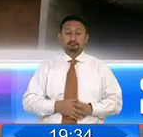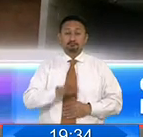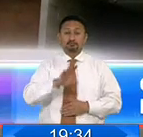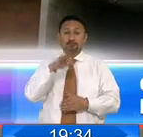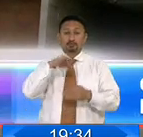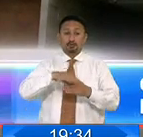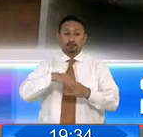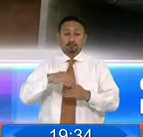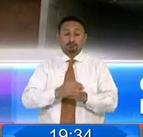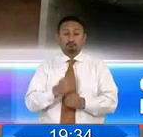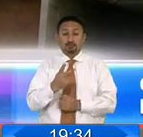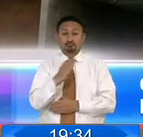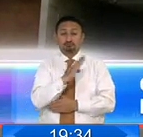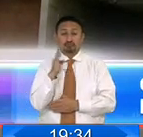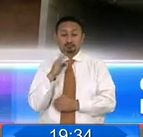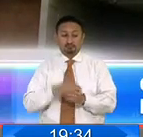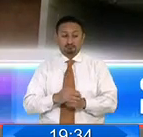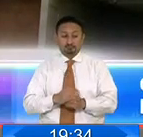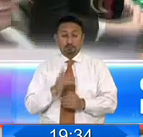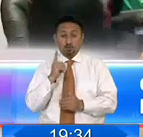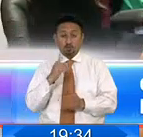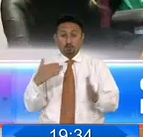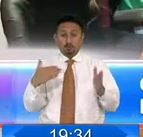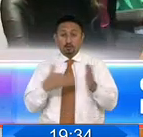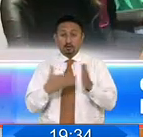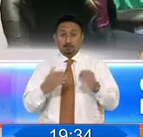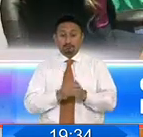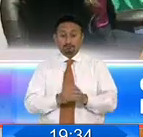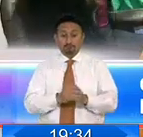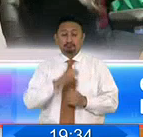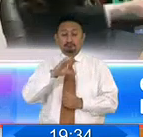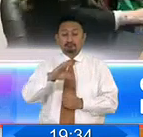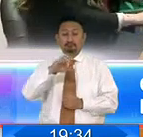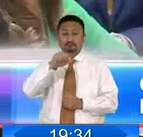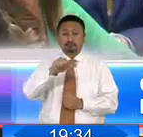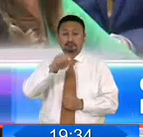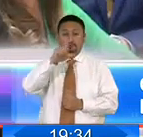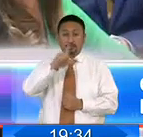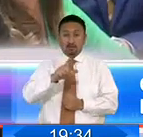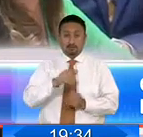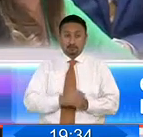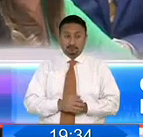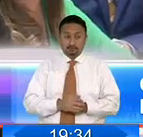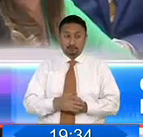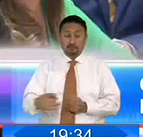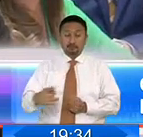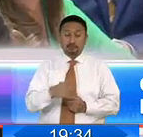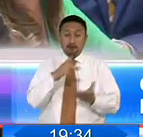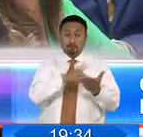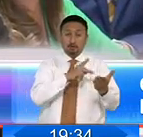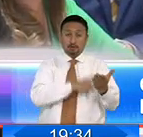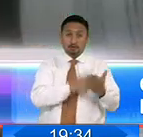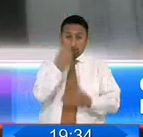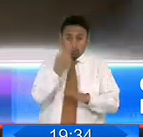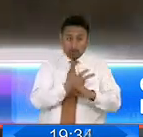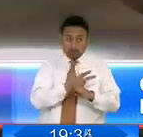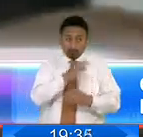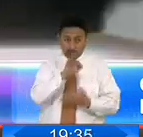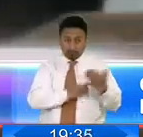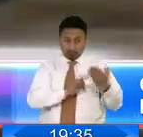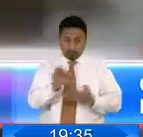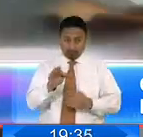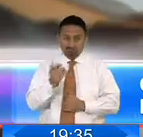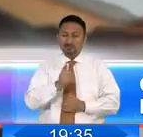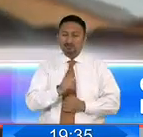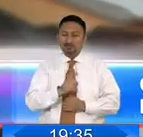votos a favor dos abstenciones y uno en contra el consejo de administración legislativa cal no califica por segunda ocasión el proyecto